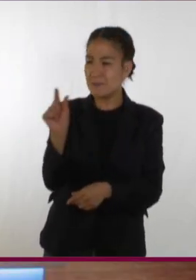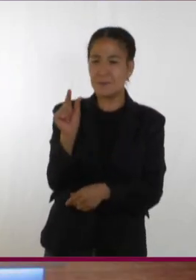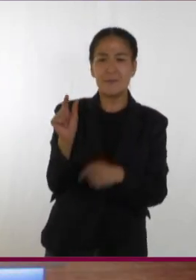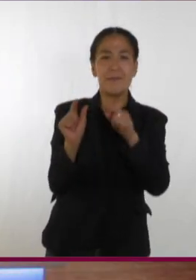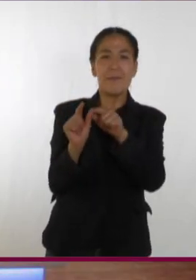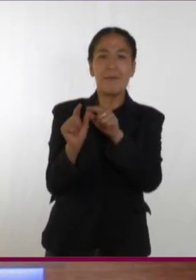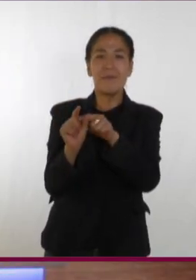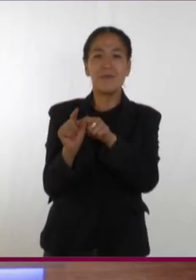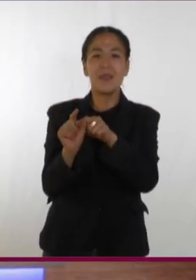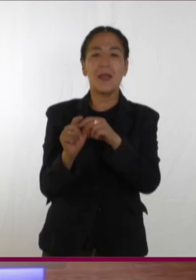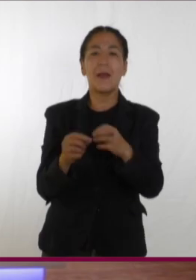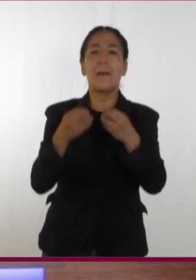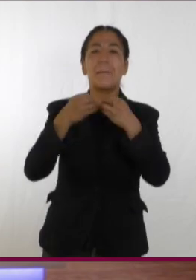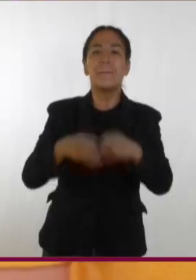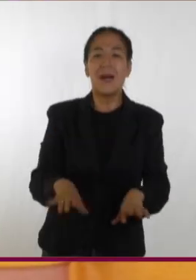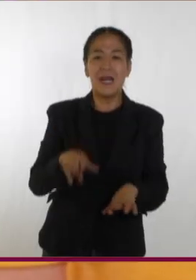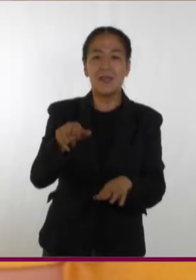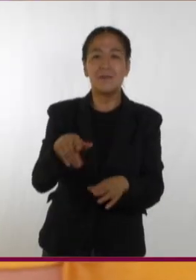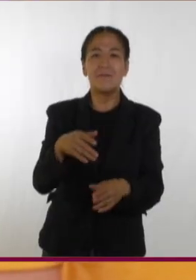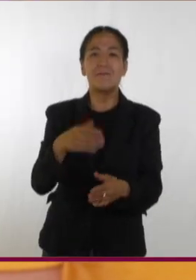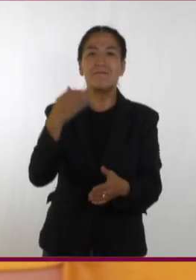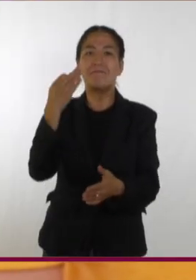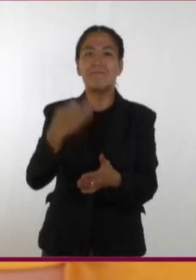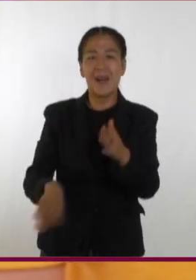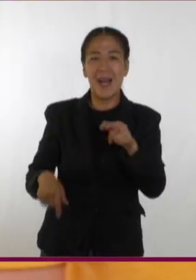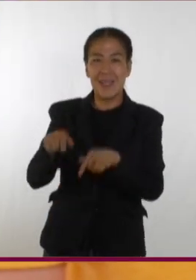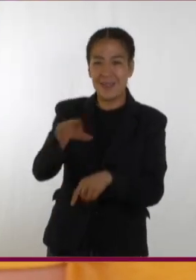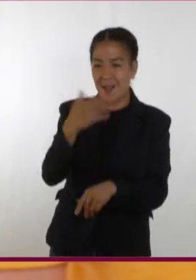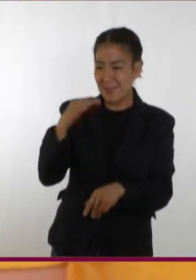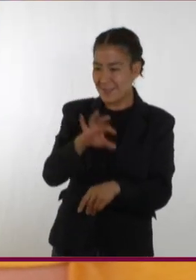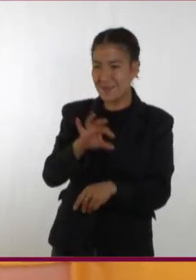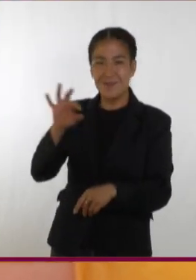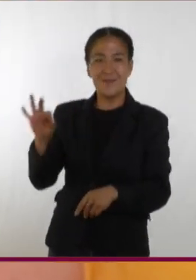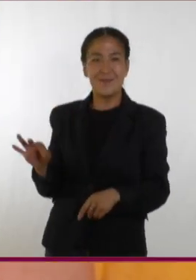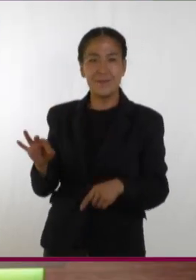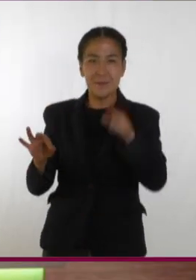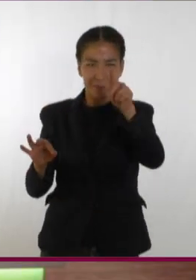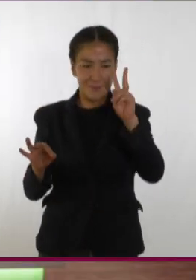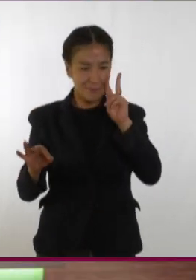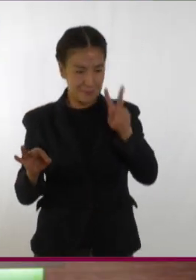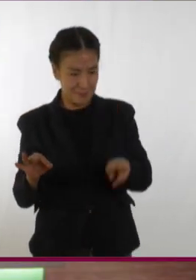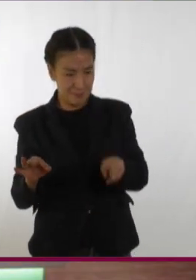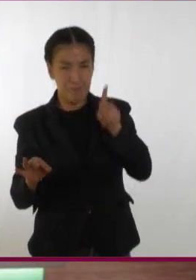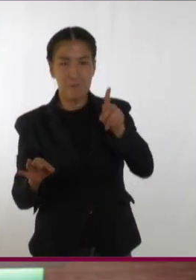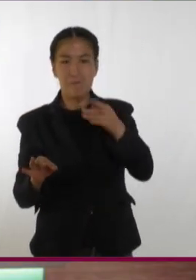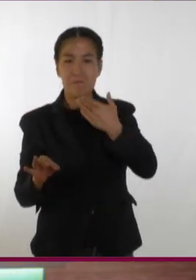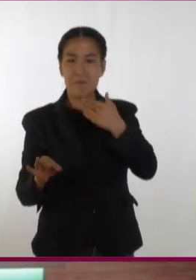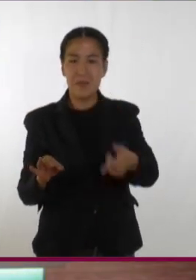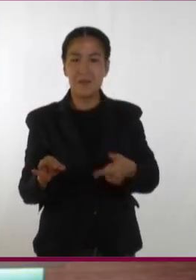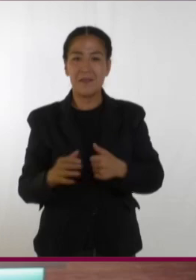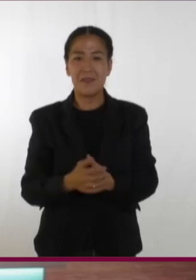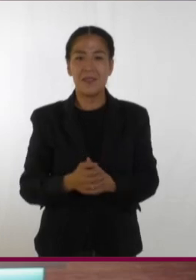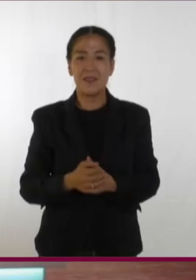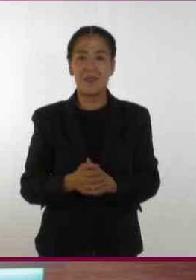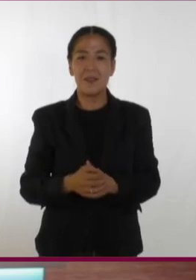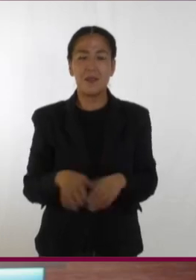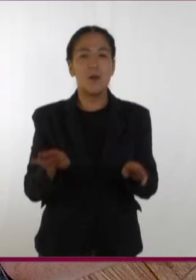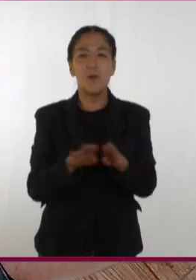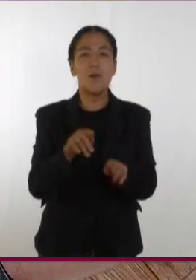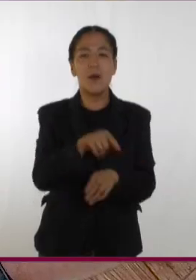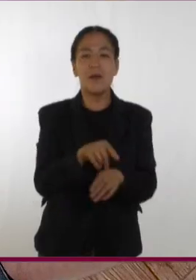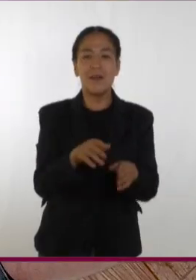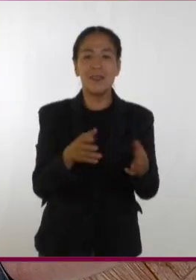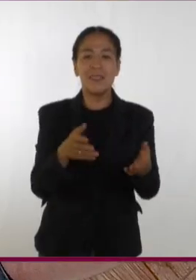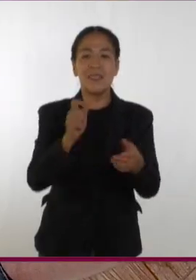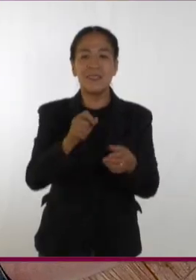visto antes, esa pieza es el área que se perdió de la tableta completa. Si observamos bien,